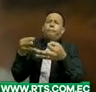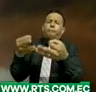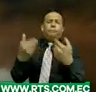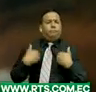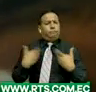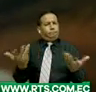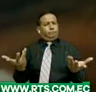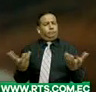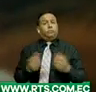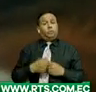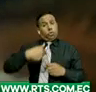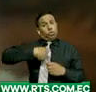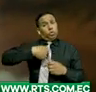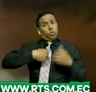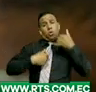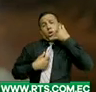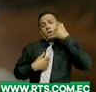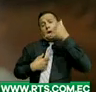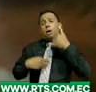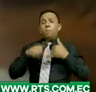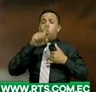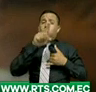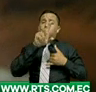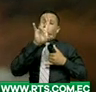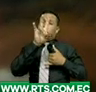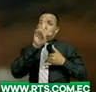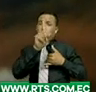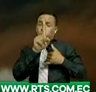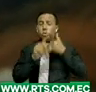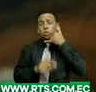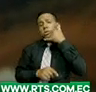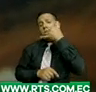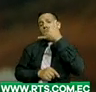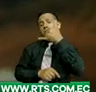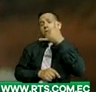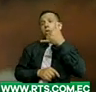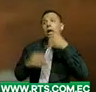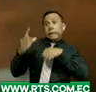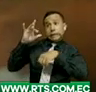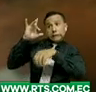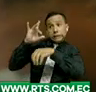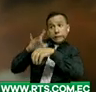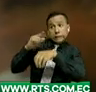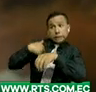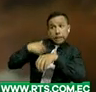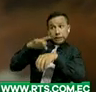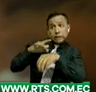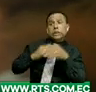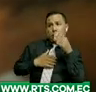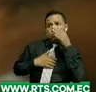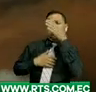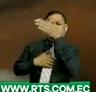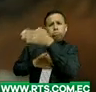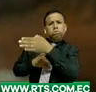al 171... me dijeron para sacar una cita para traumatología,